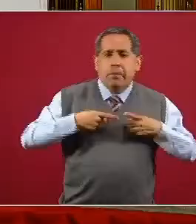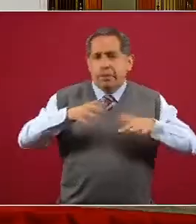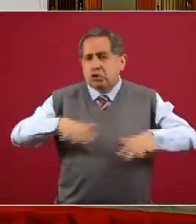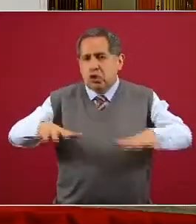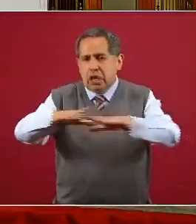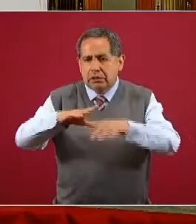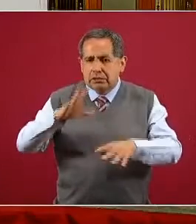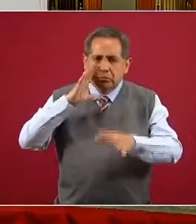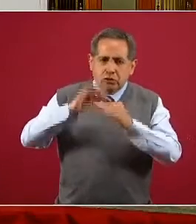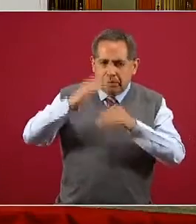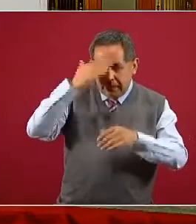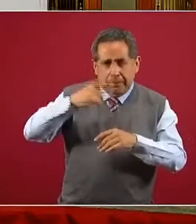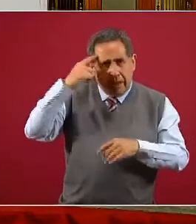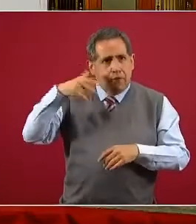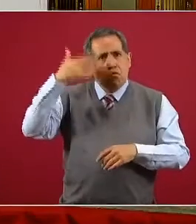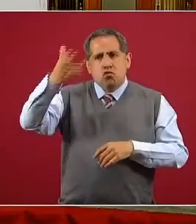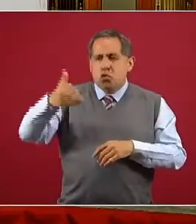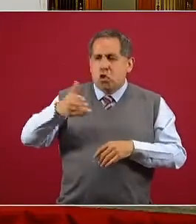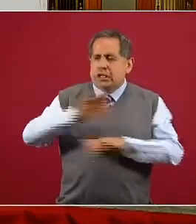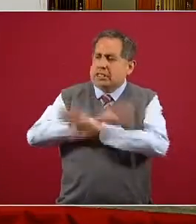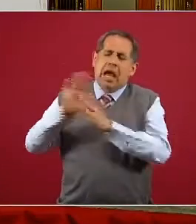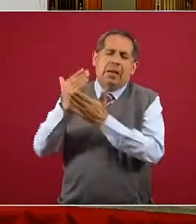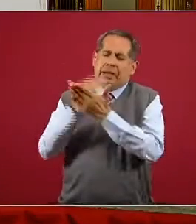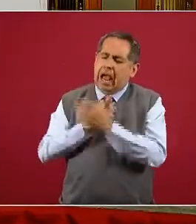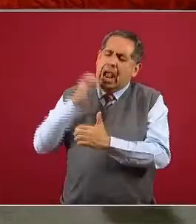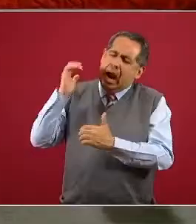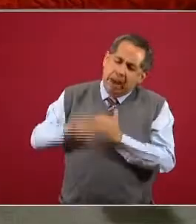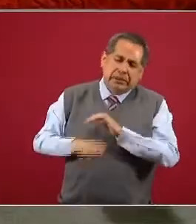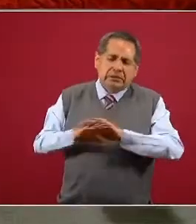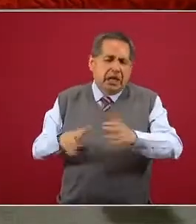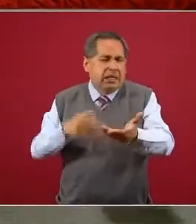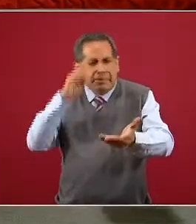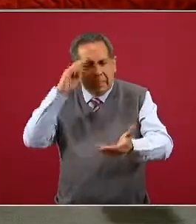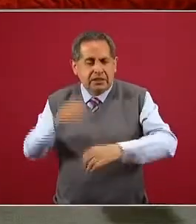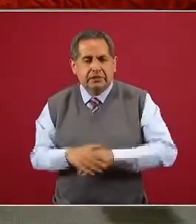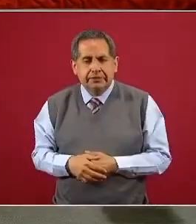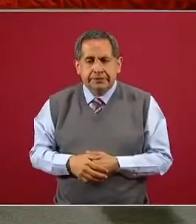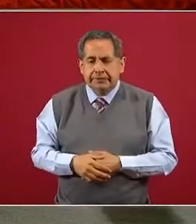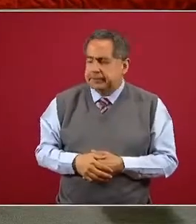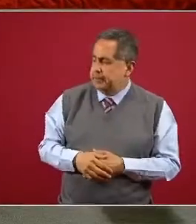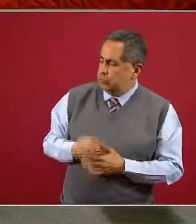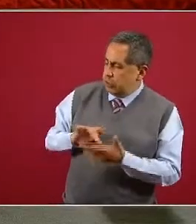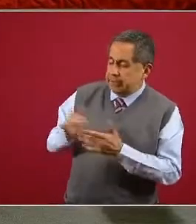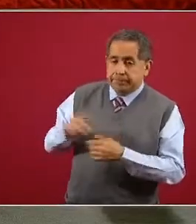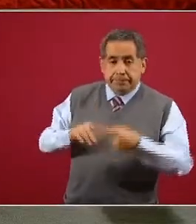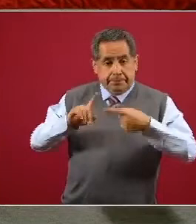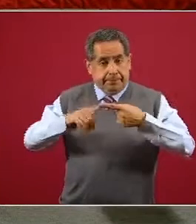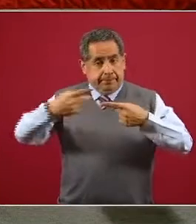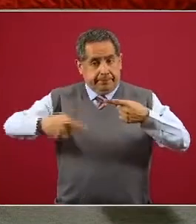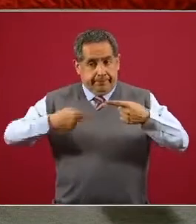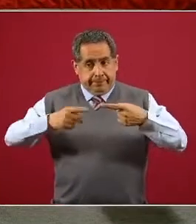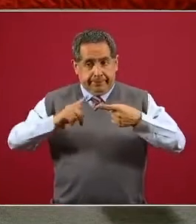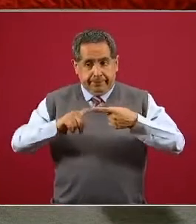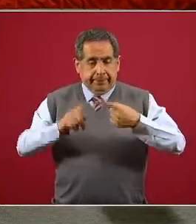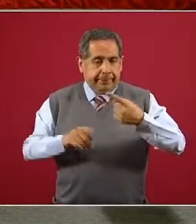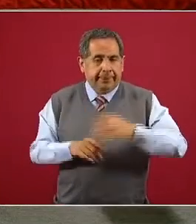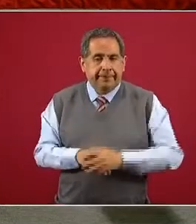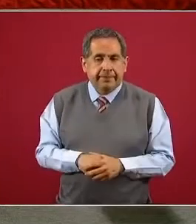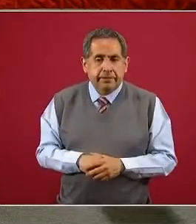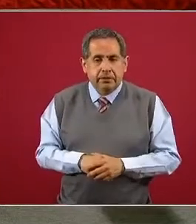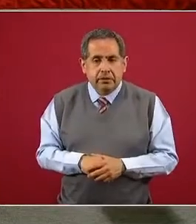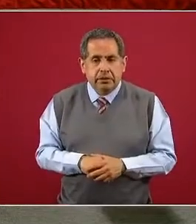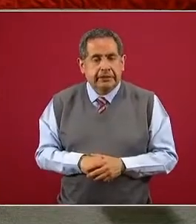para buscar ya salir de esta situación que vivimos? Gracias. Gracias, muchas gracias. Respecto a la primera pregunta,